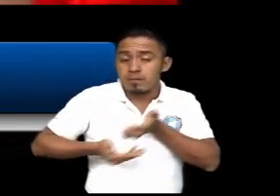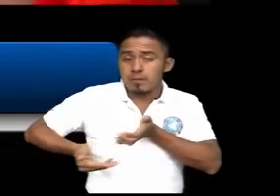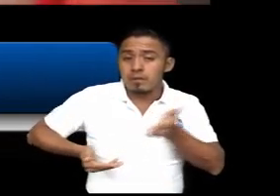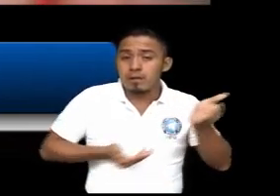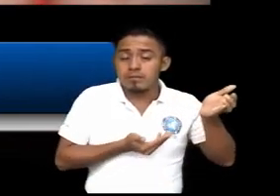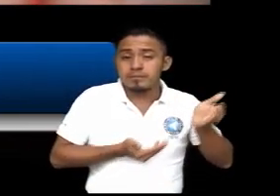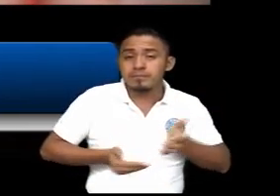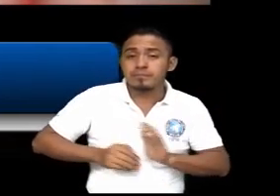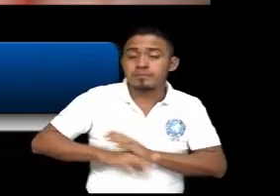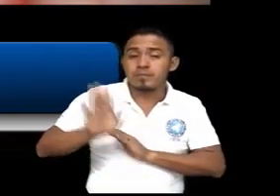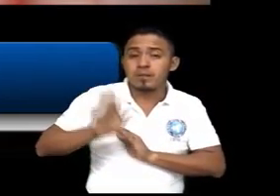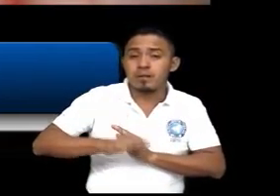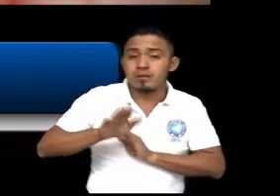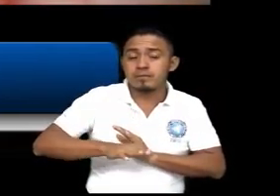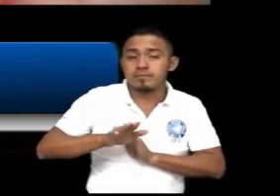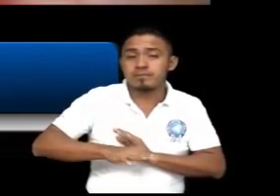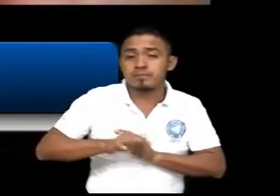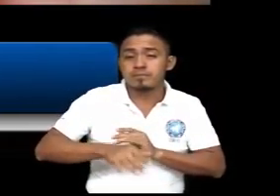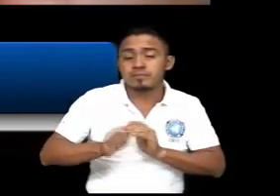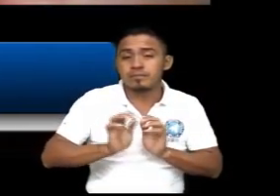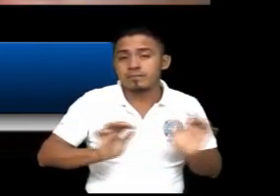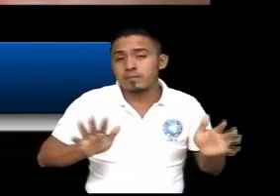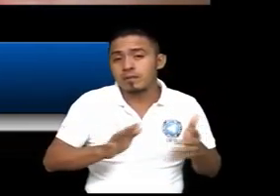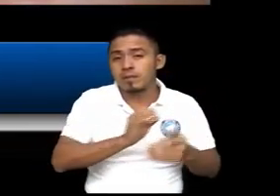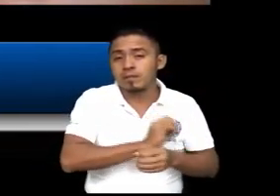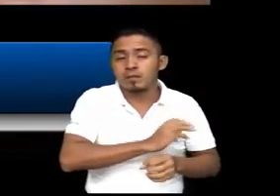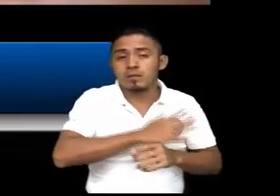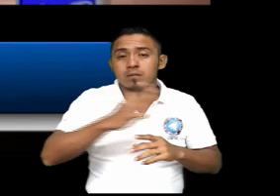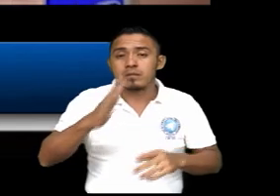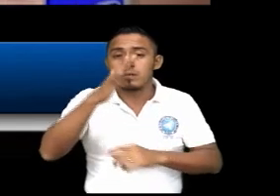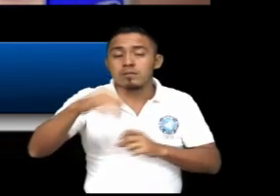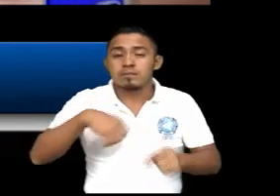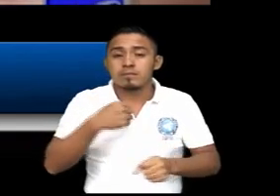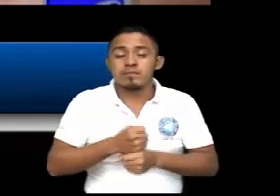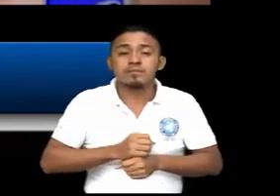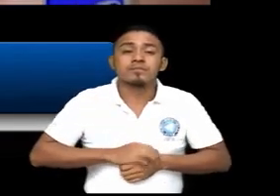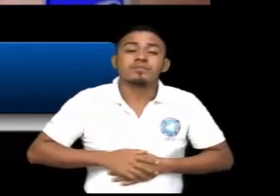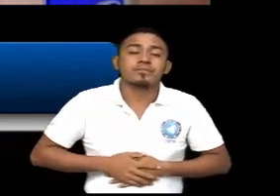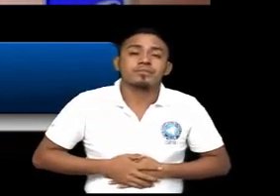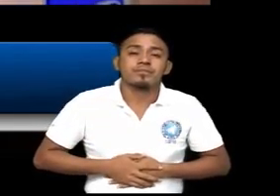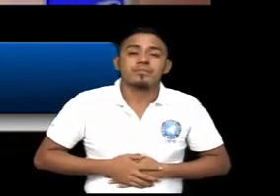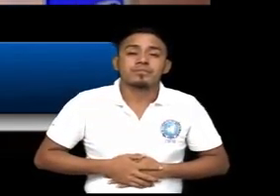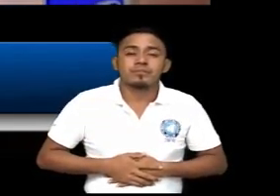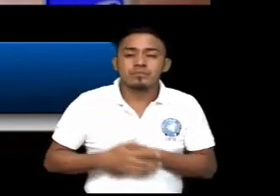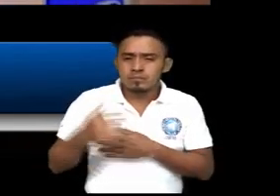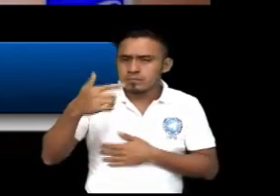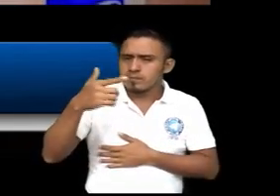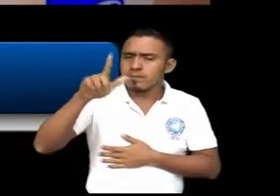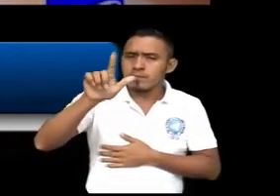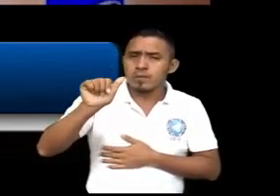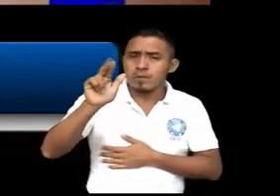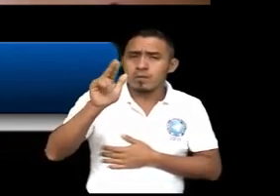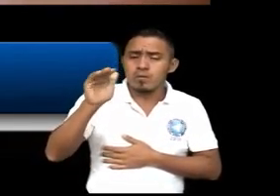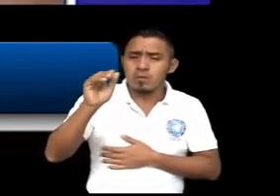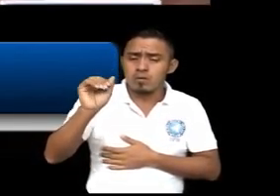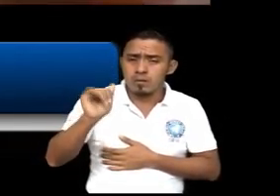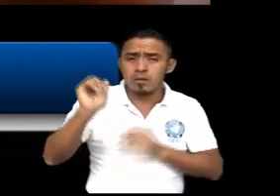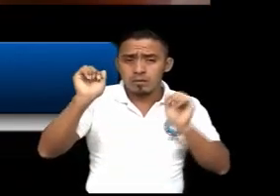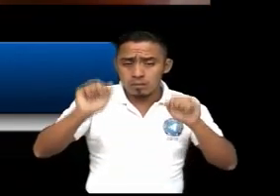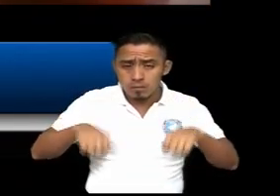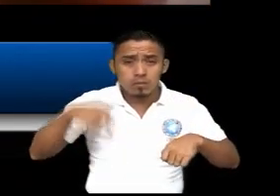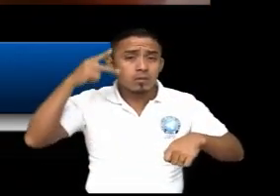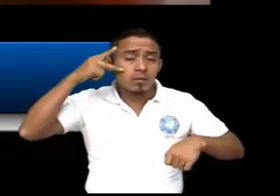niños menores de 5 años. Ah, niños, entre los 0 a los 5 años. Sí. ¿El glaucoma se puede visualizar, doctora,